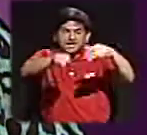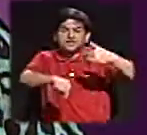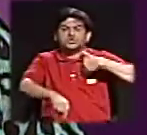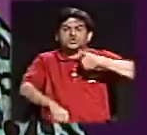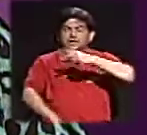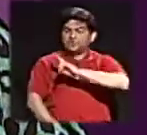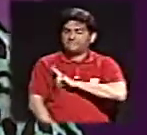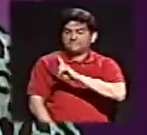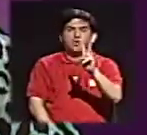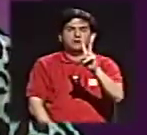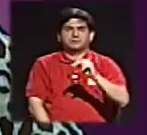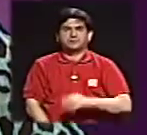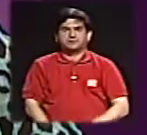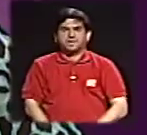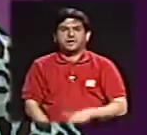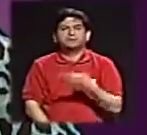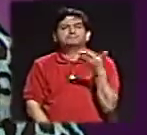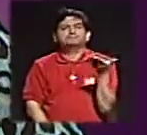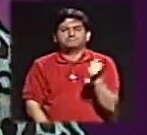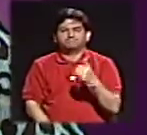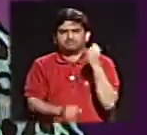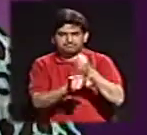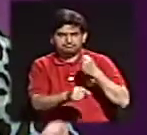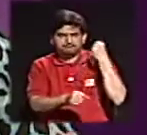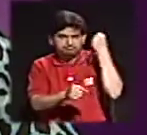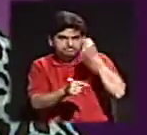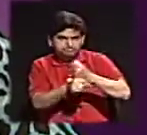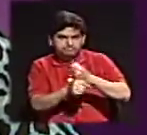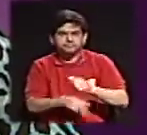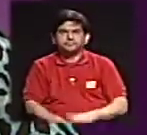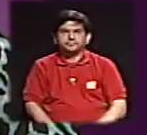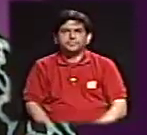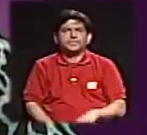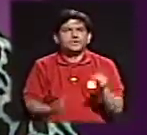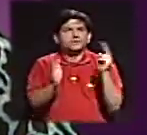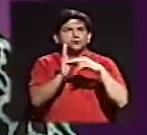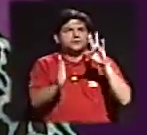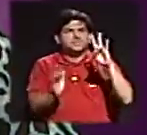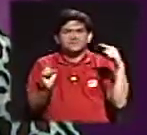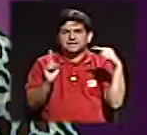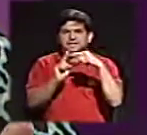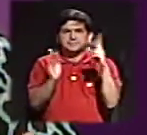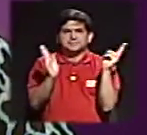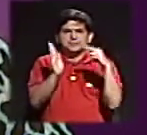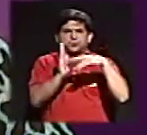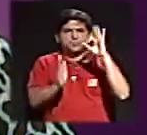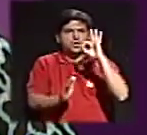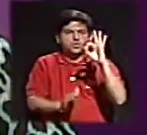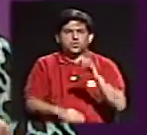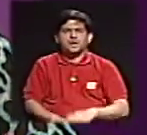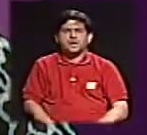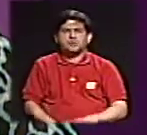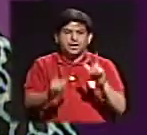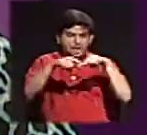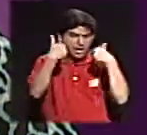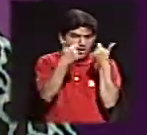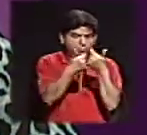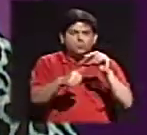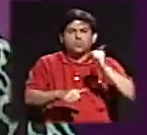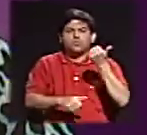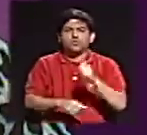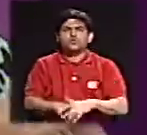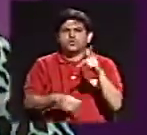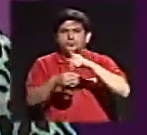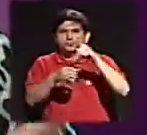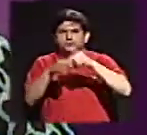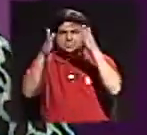la voluntad de trabajar. Entre el 2007 y el 2009, tanto la colectiva como otros